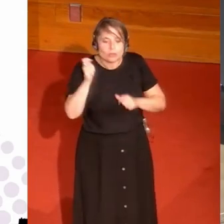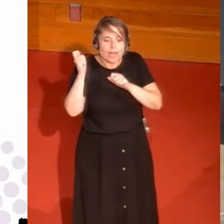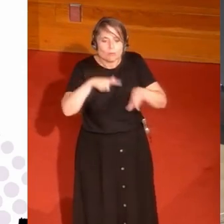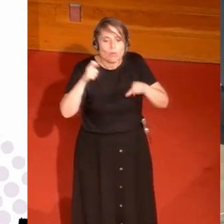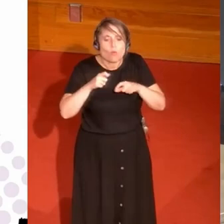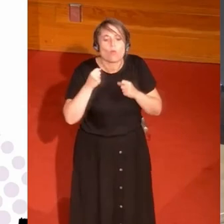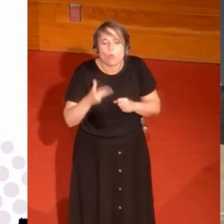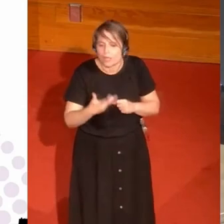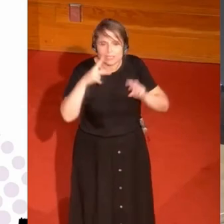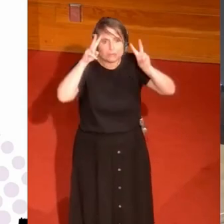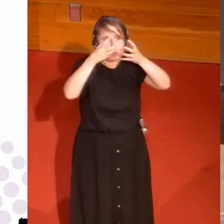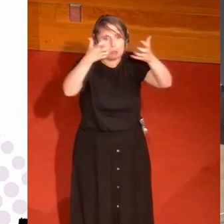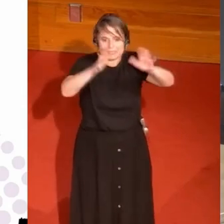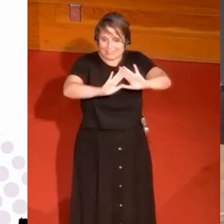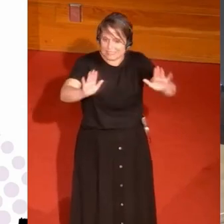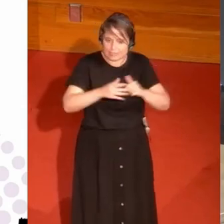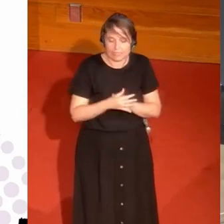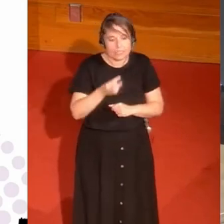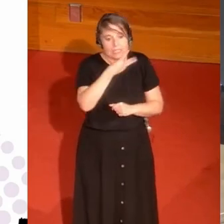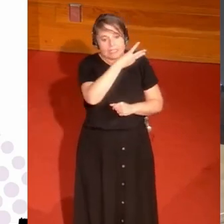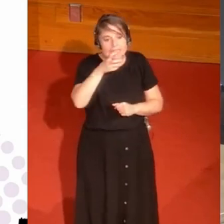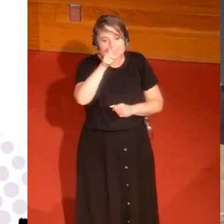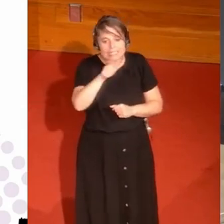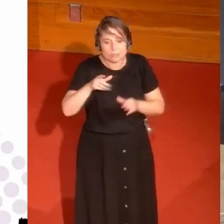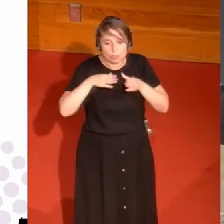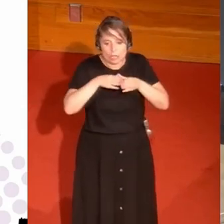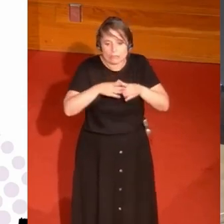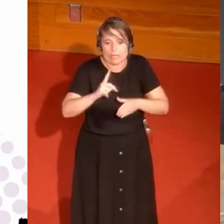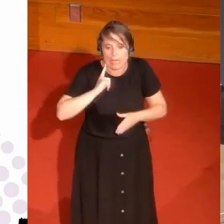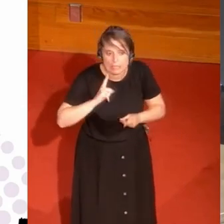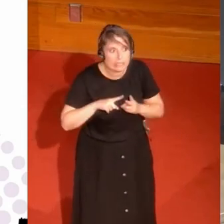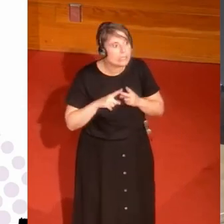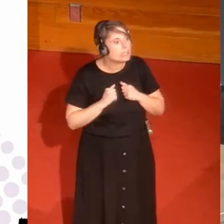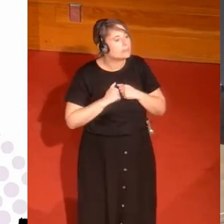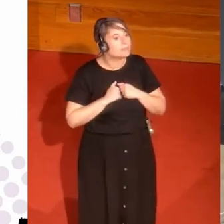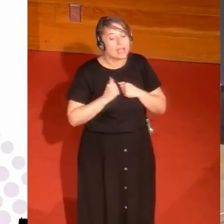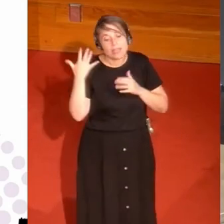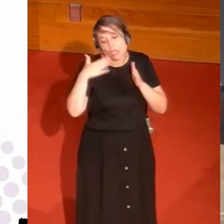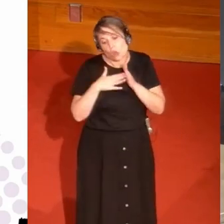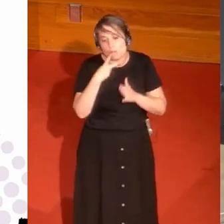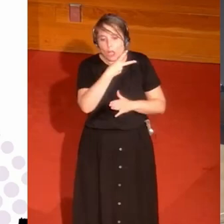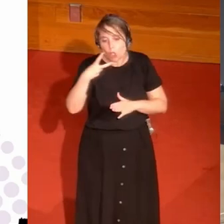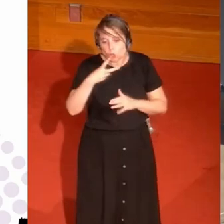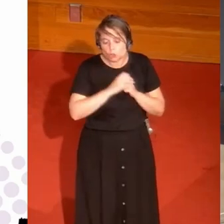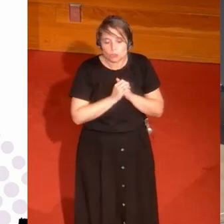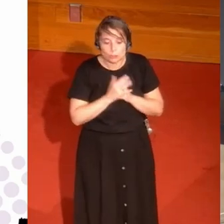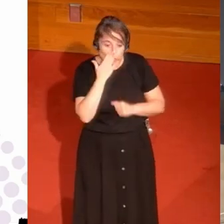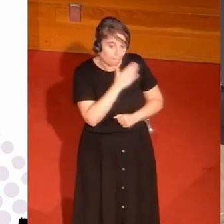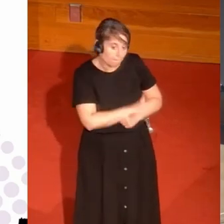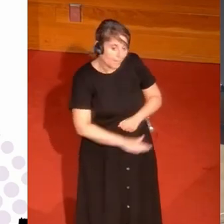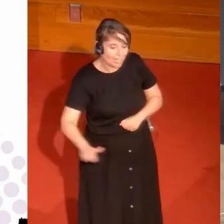llegado pero el titular es 500 personas han llegado al hierro eh 5200 eh